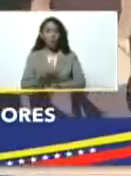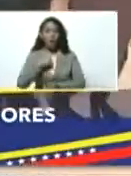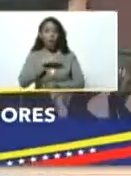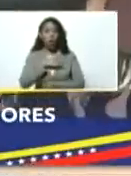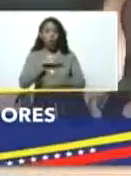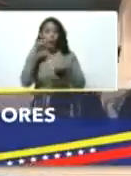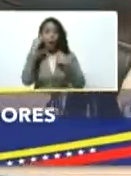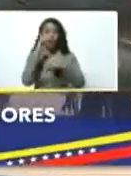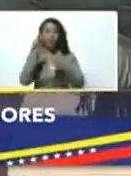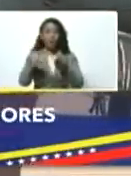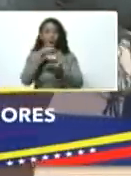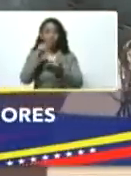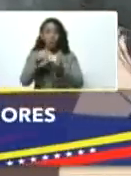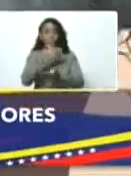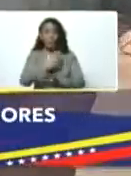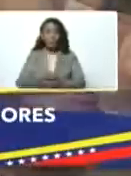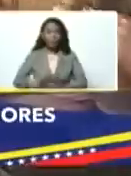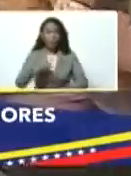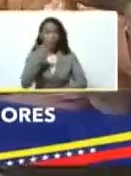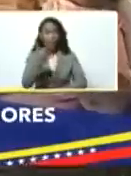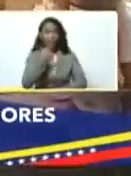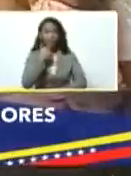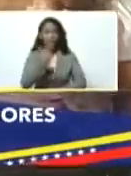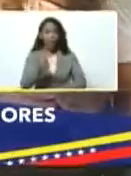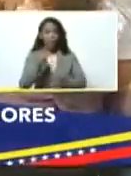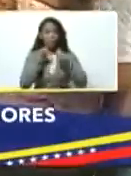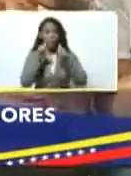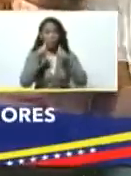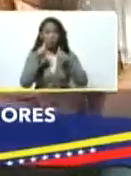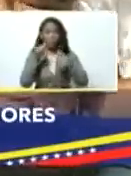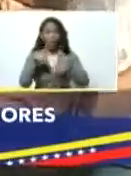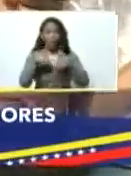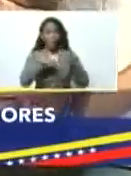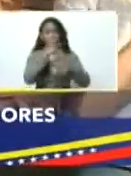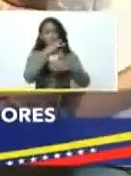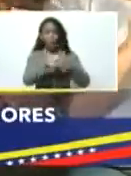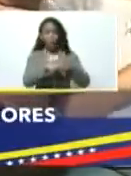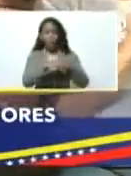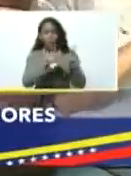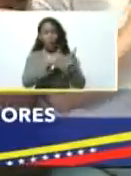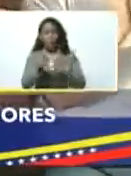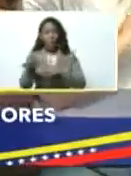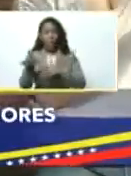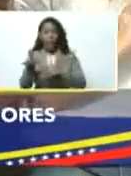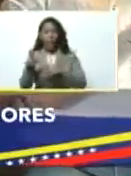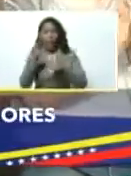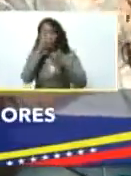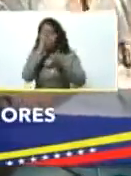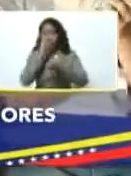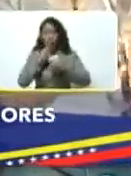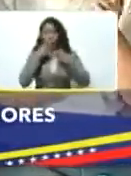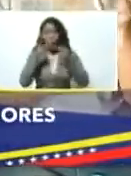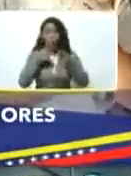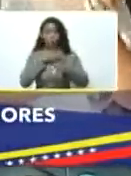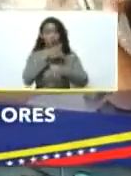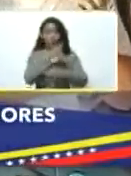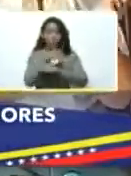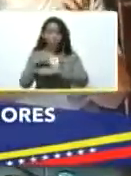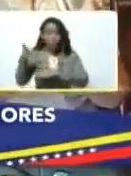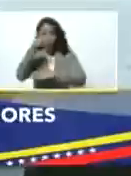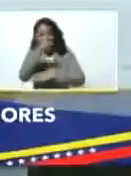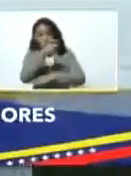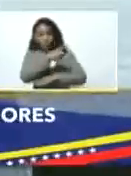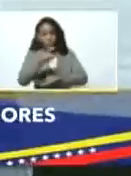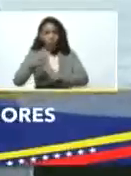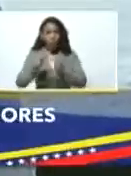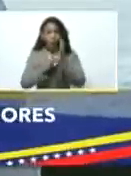nivel nacional, presidente, como usted lo dijo empezando el programa, la banca pública salió a buscar. Antes los emprendedores y